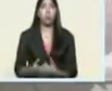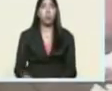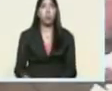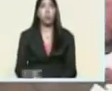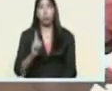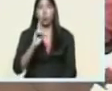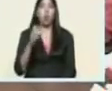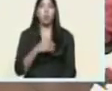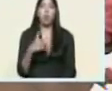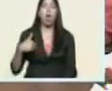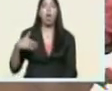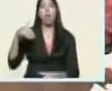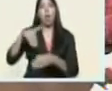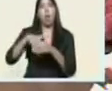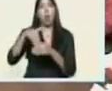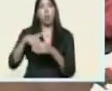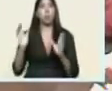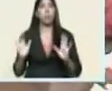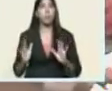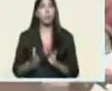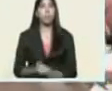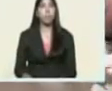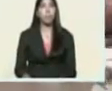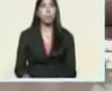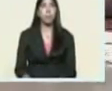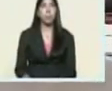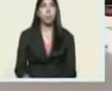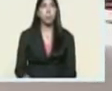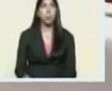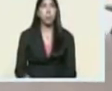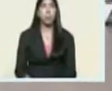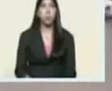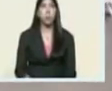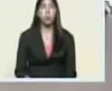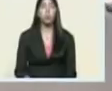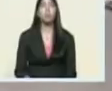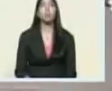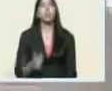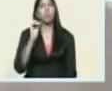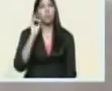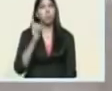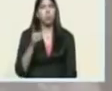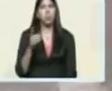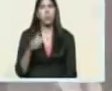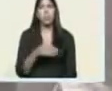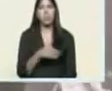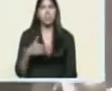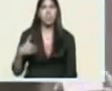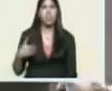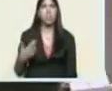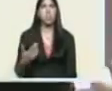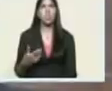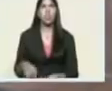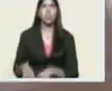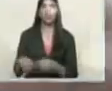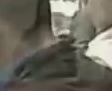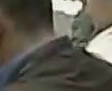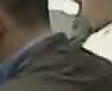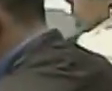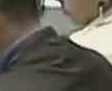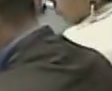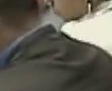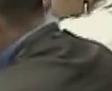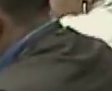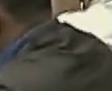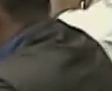ausentado del proceso político, democrático y electoral. Inhabilitar las tarjetas para los procesos que vengan.